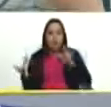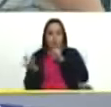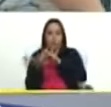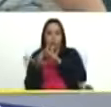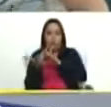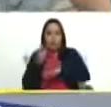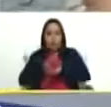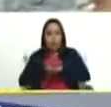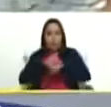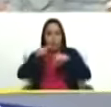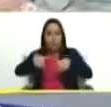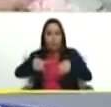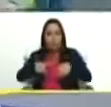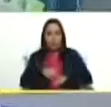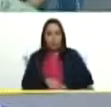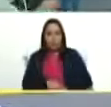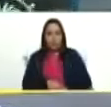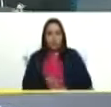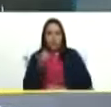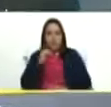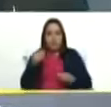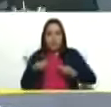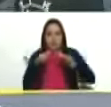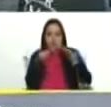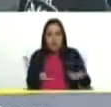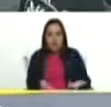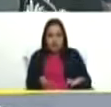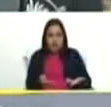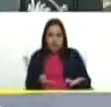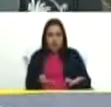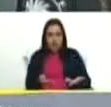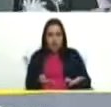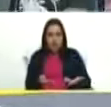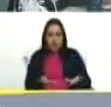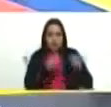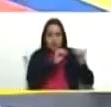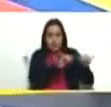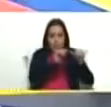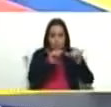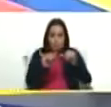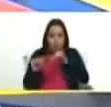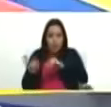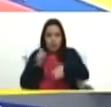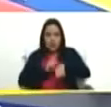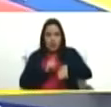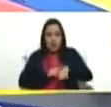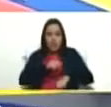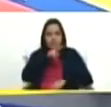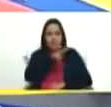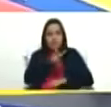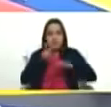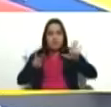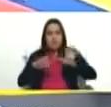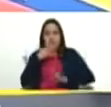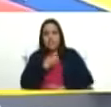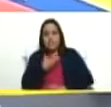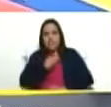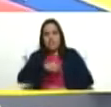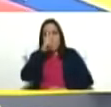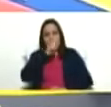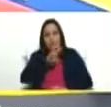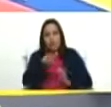hoy estamos entregando de manera simultánea, 27 de diciembre de